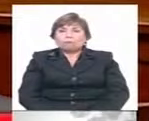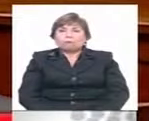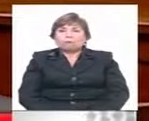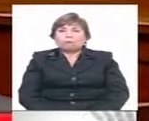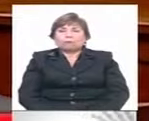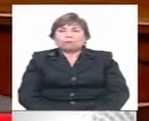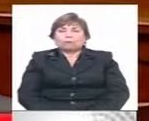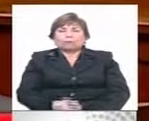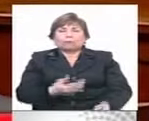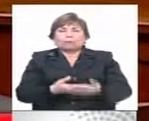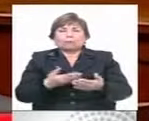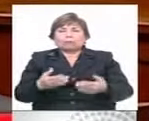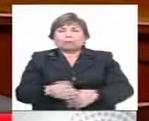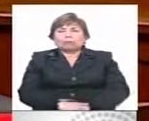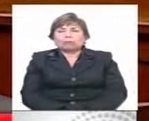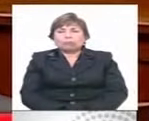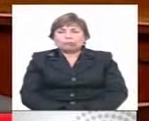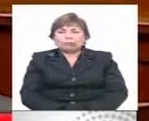nivel 3.